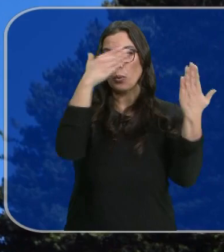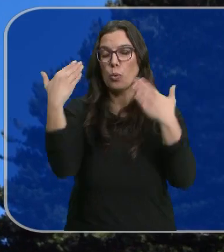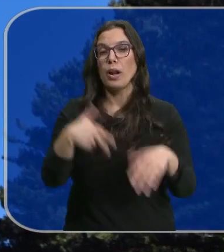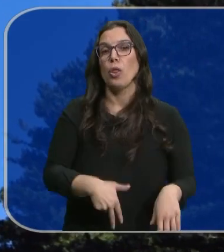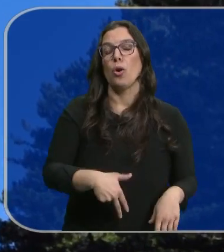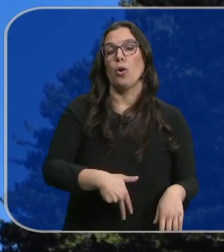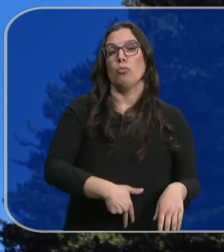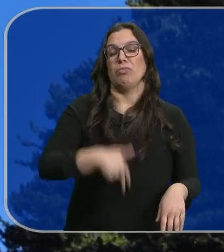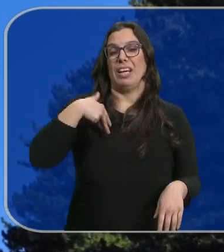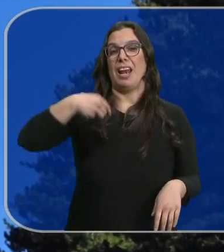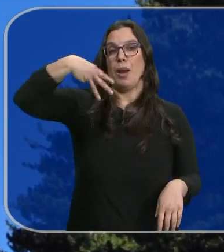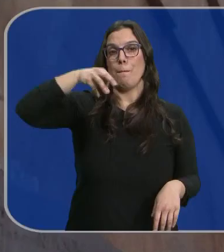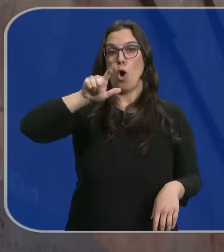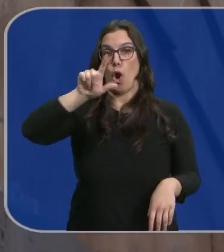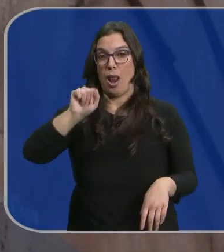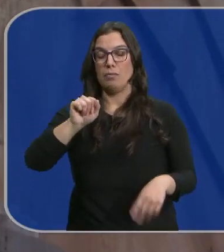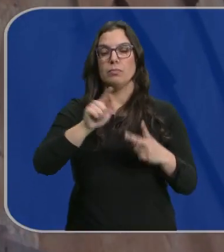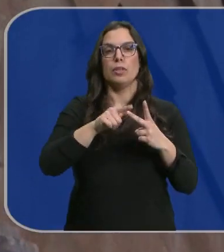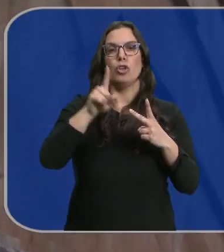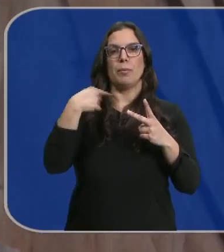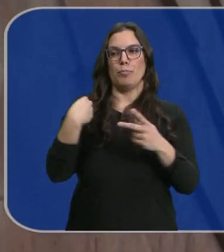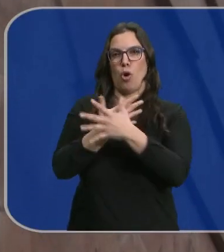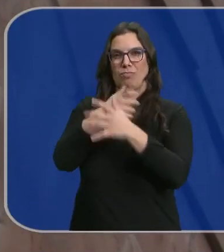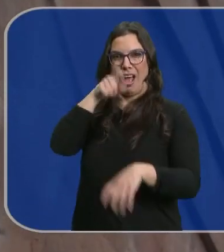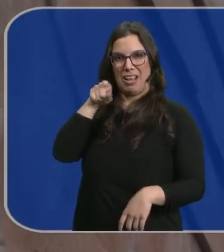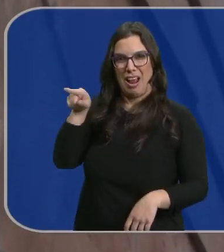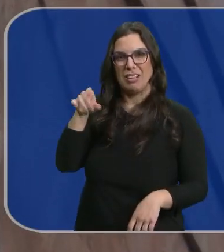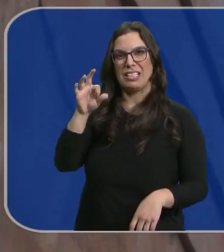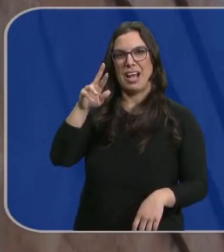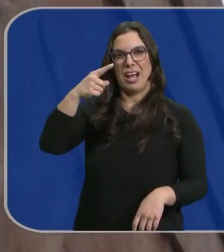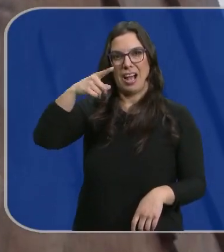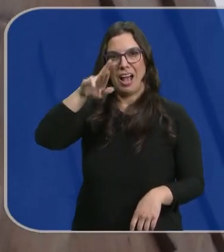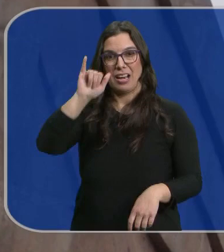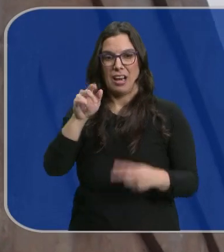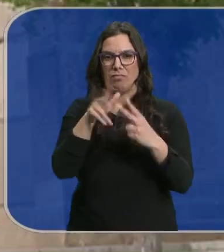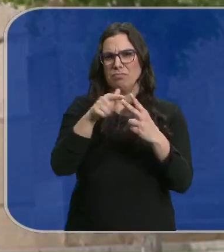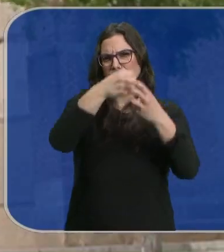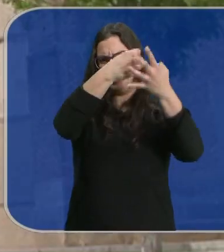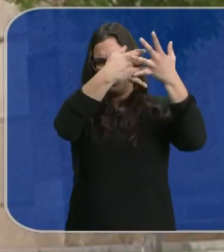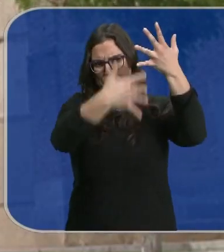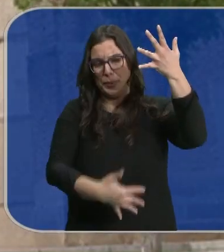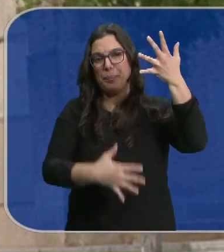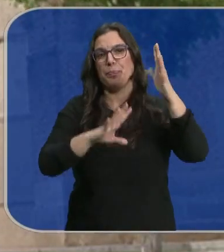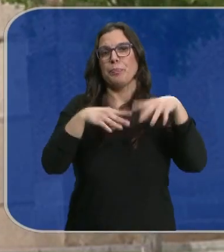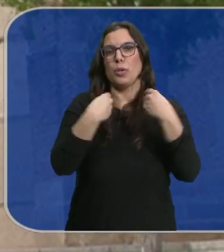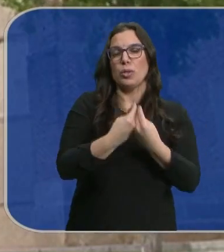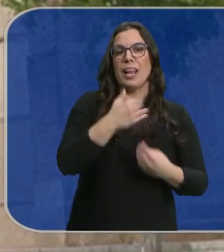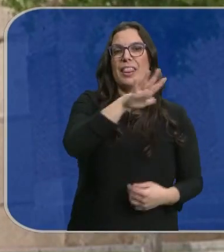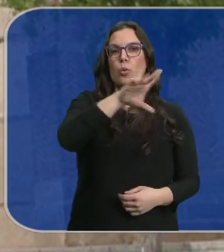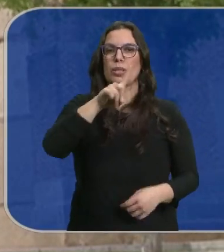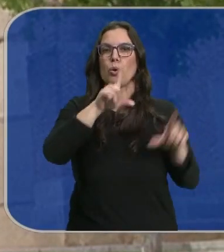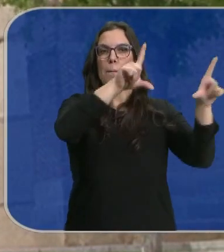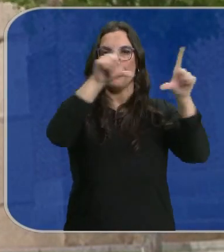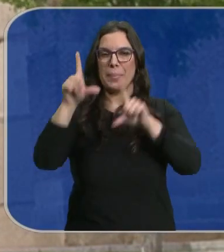al general Mola en Alcocero o el Águila de Sagardia, ambos en Burgos. La lista la completan 51